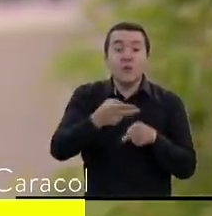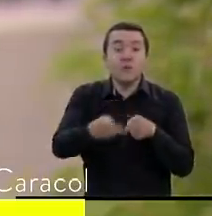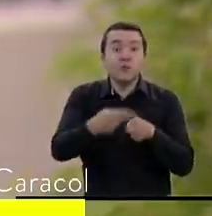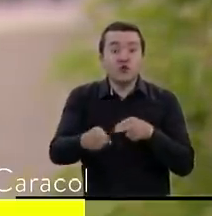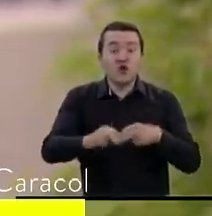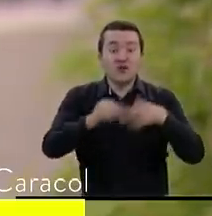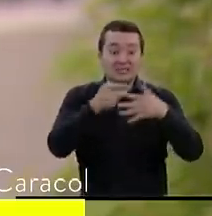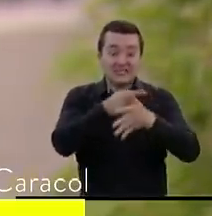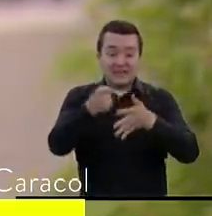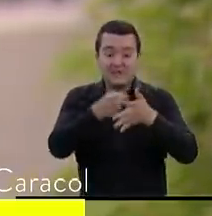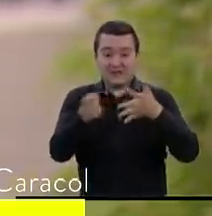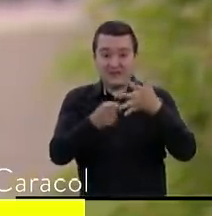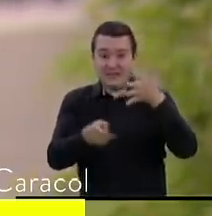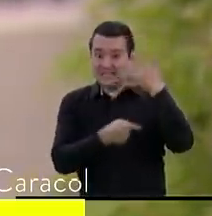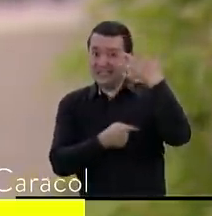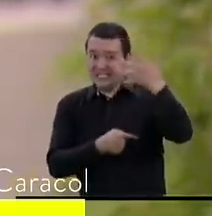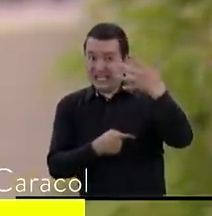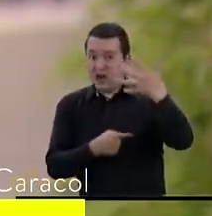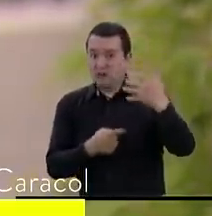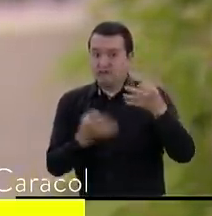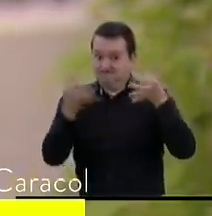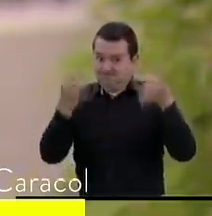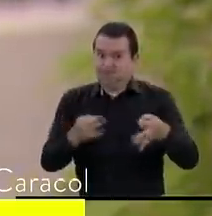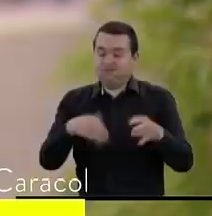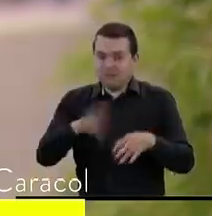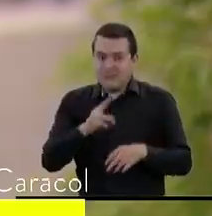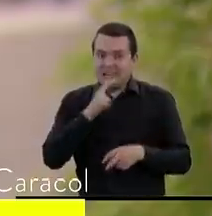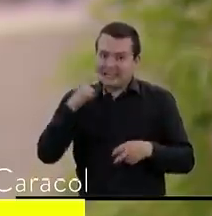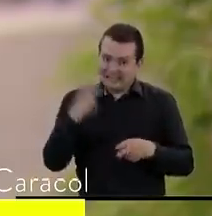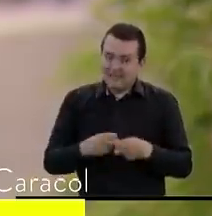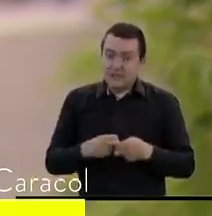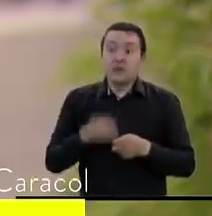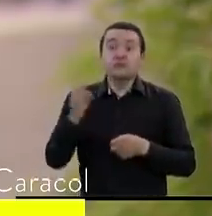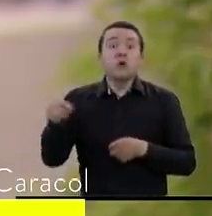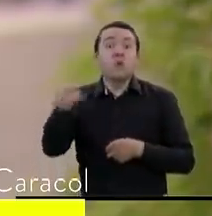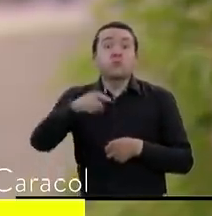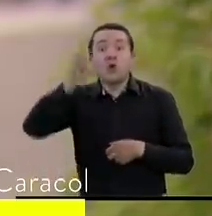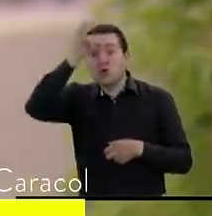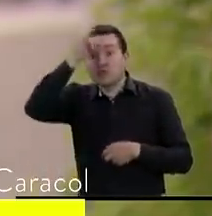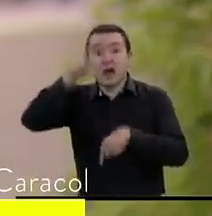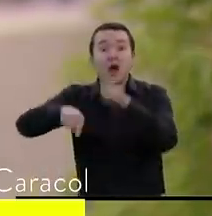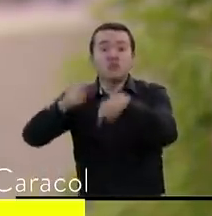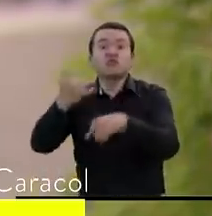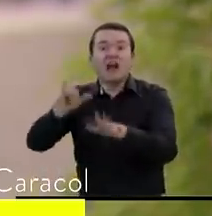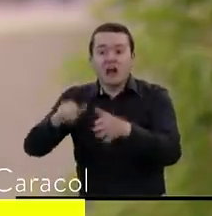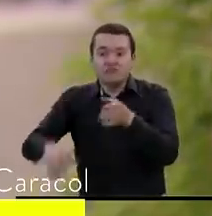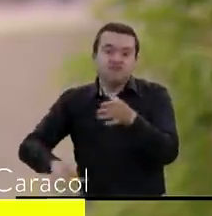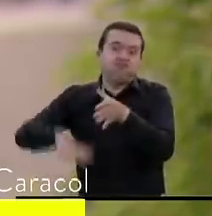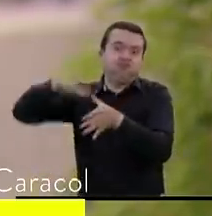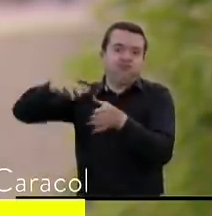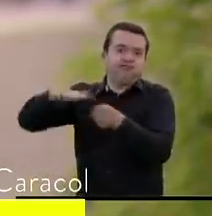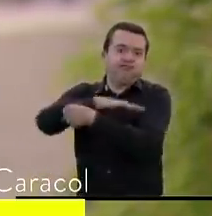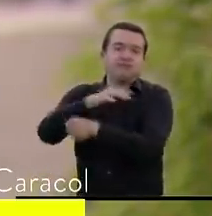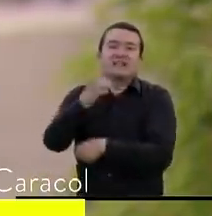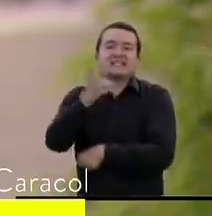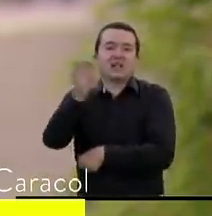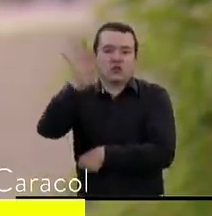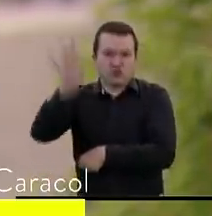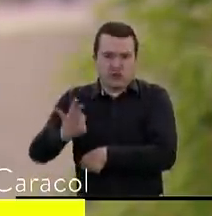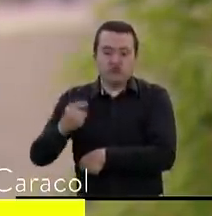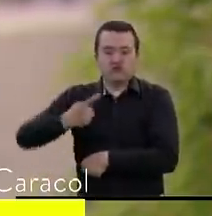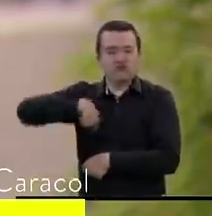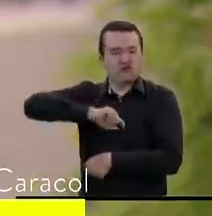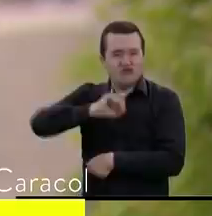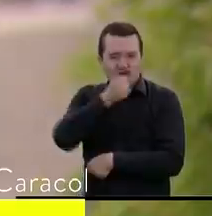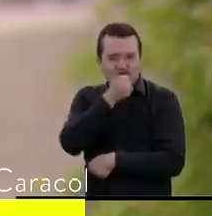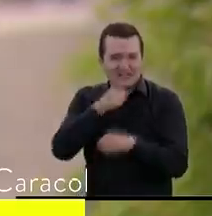de la pandemia. De hecho, hay hospitales que ya tienen el 100% de ocupación. Noticias Caracol pudo hablar con 2 gerentes de estos centros asistenciales y esto